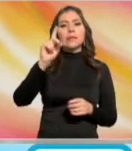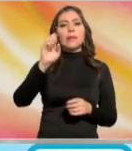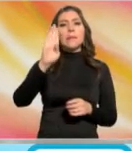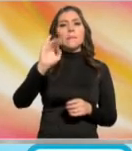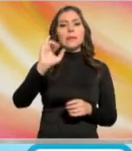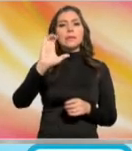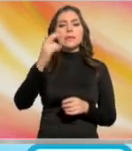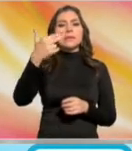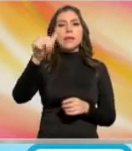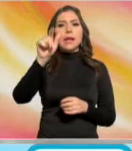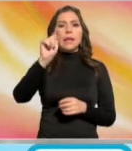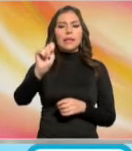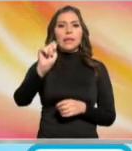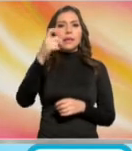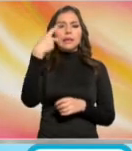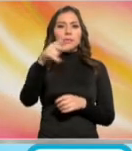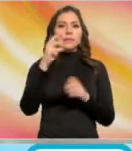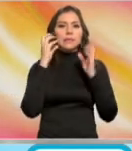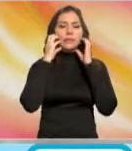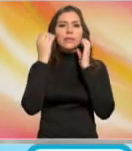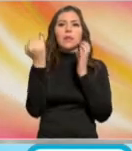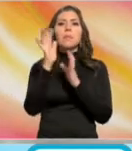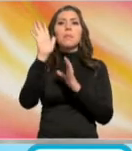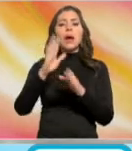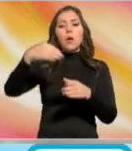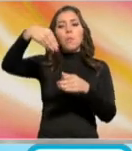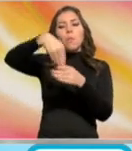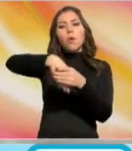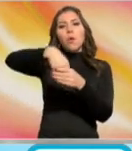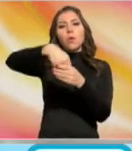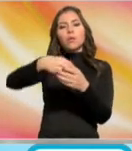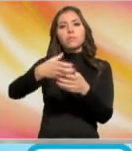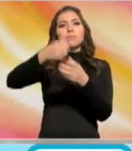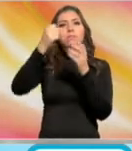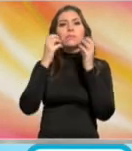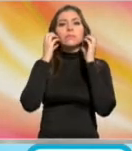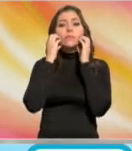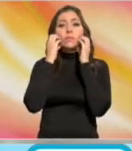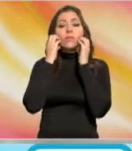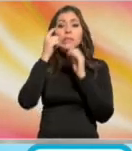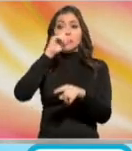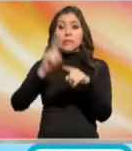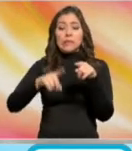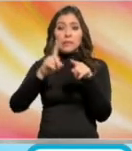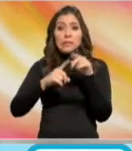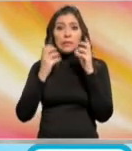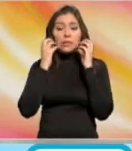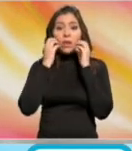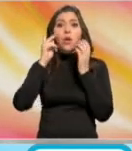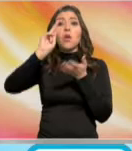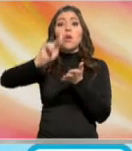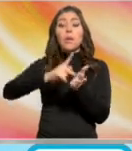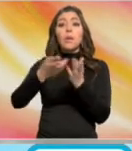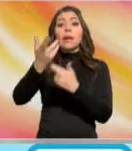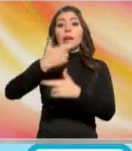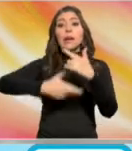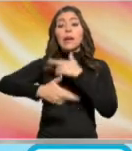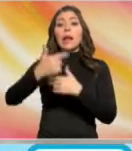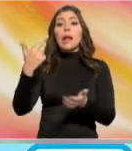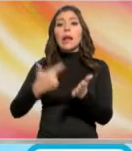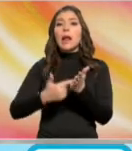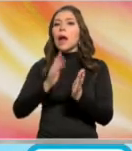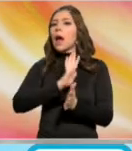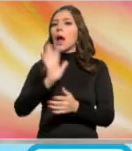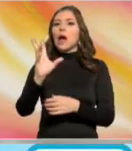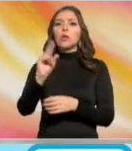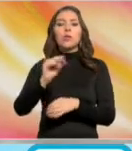en un pequeño saco que se extrae completamente, entonces no se vuelven a regenerar. Esa grasa ya no regresa, aunque subamos de peso,